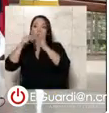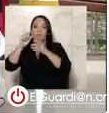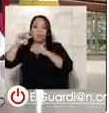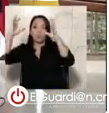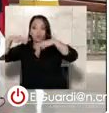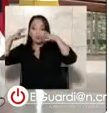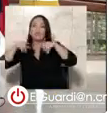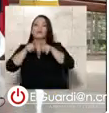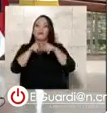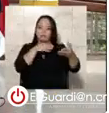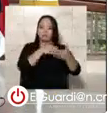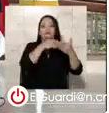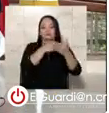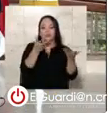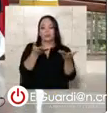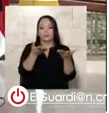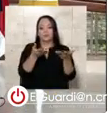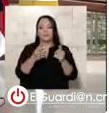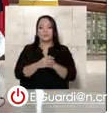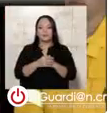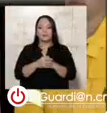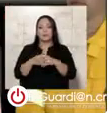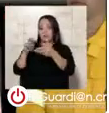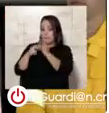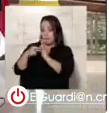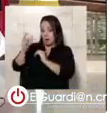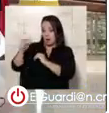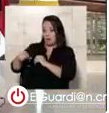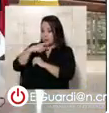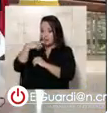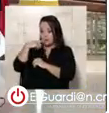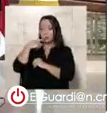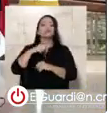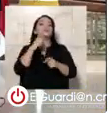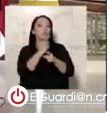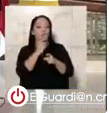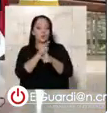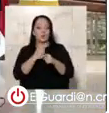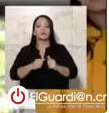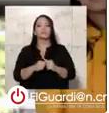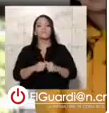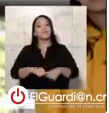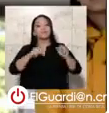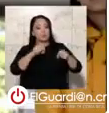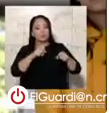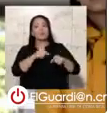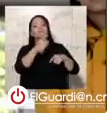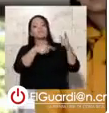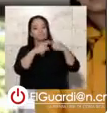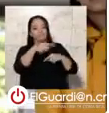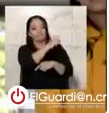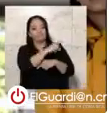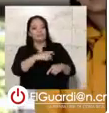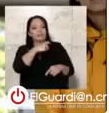poca agua en las cauces. Exactamente, por ahora no hemos detectado todavía la sequía hidrológica, pero es muy probable que venga a